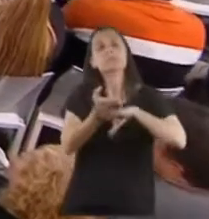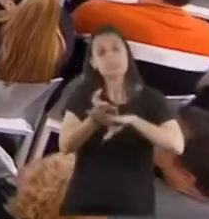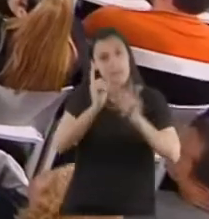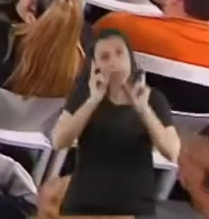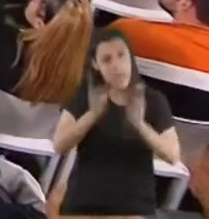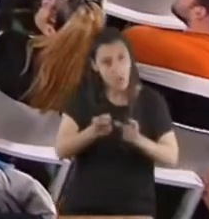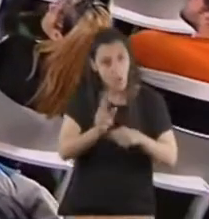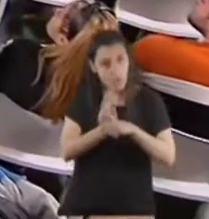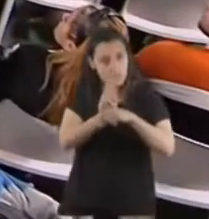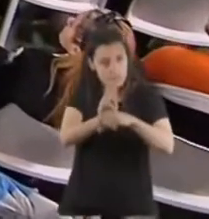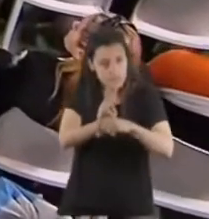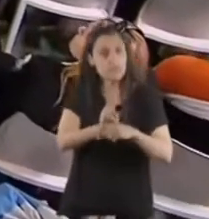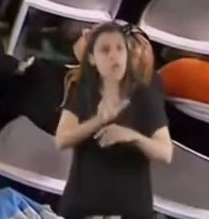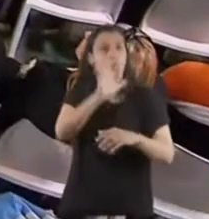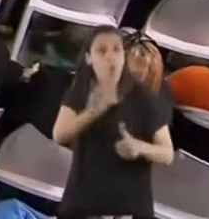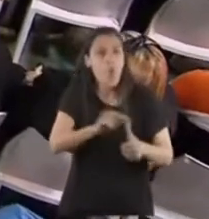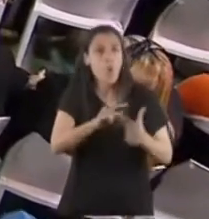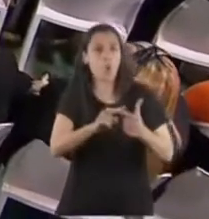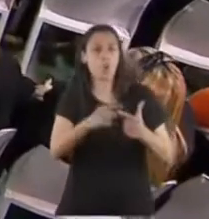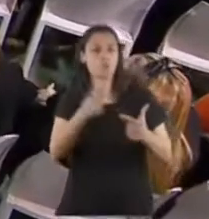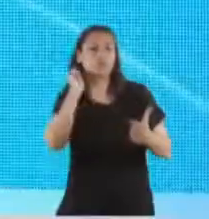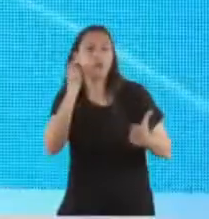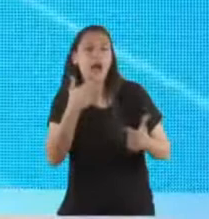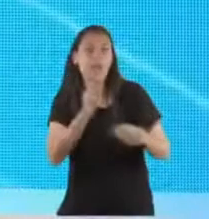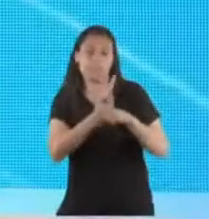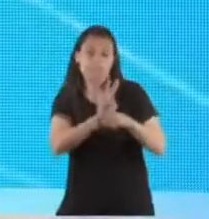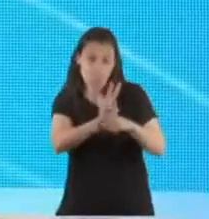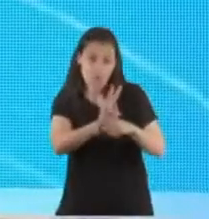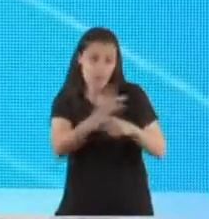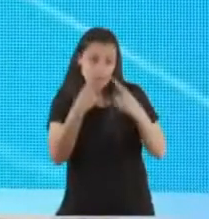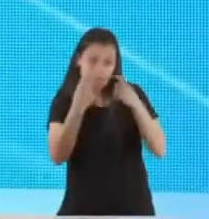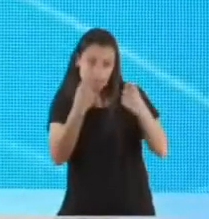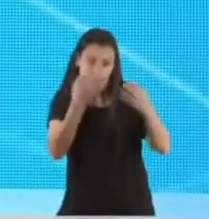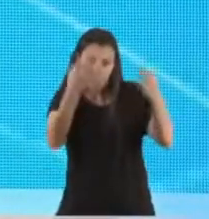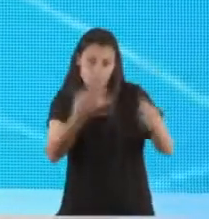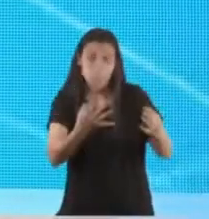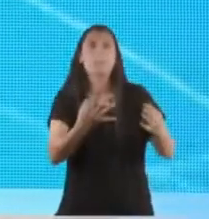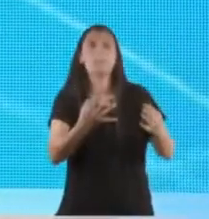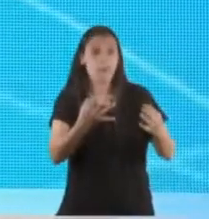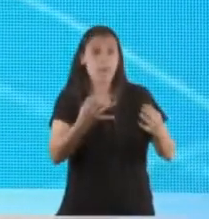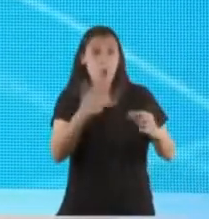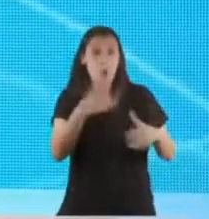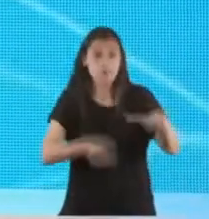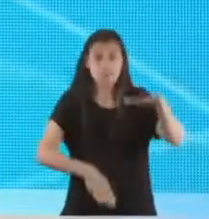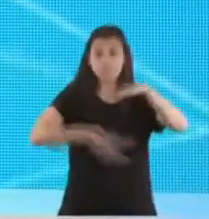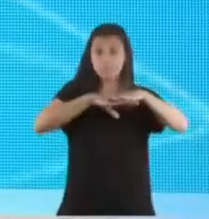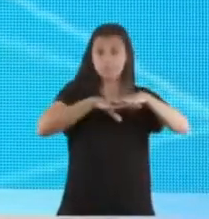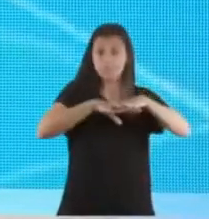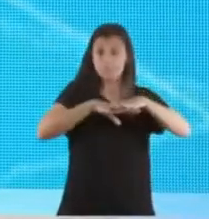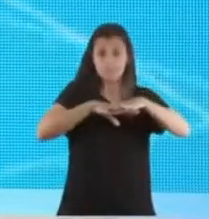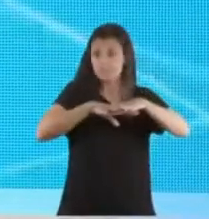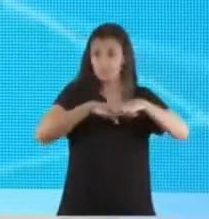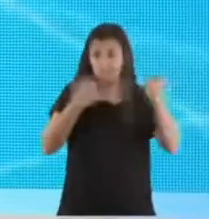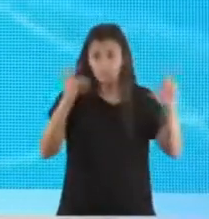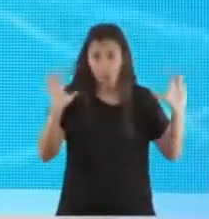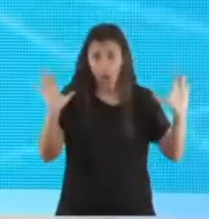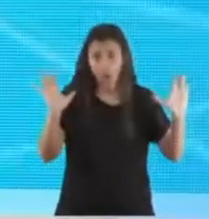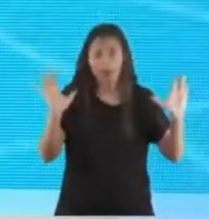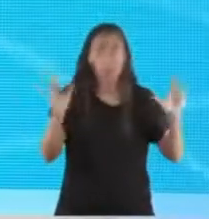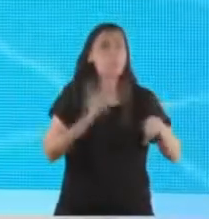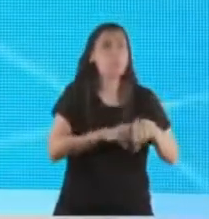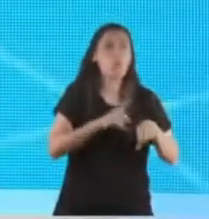cuiden la luz y el gas, pero no podemos ponerle un tope a la